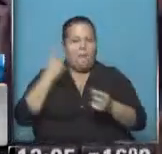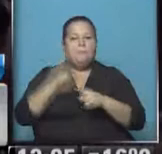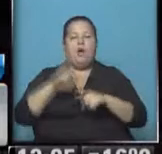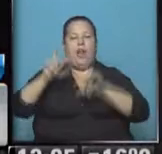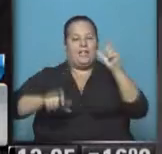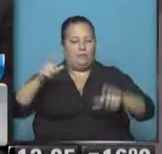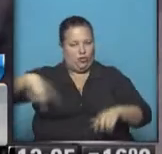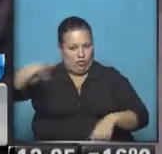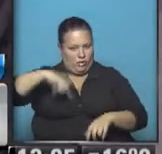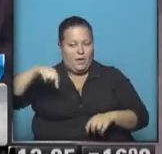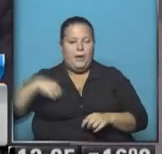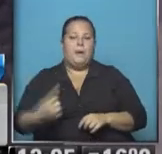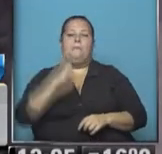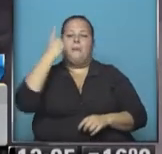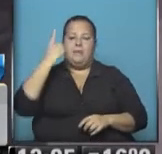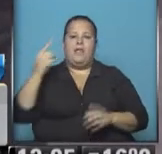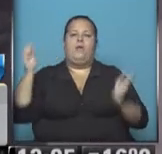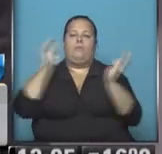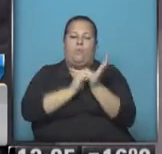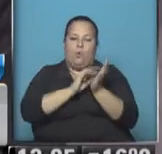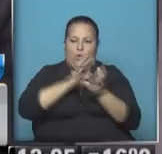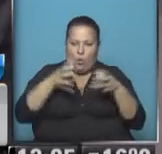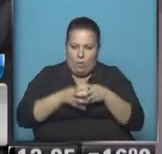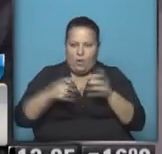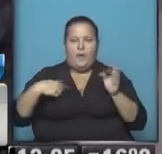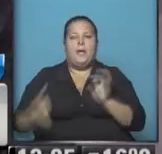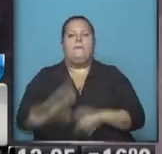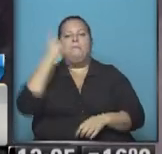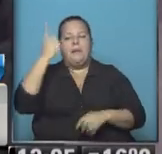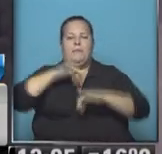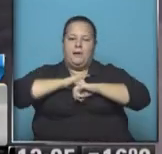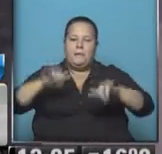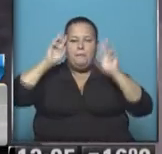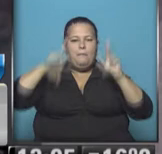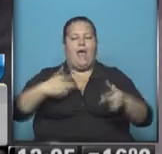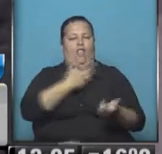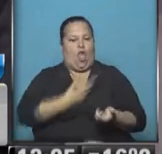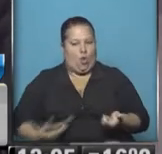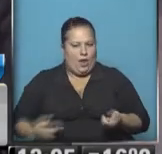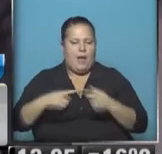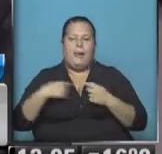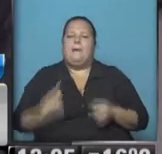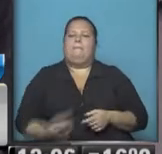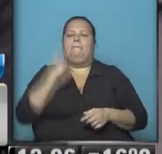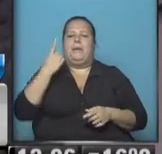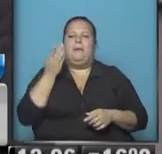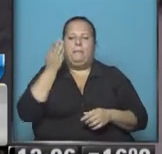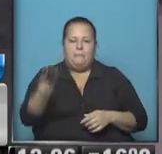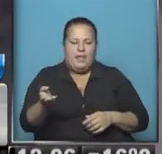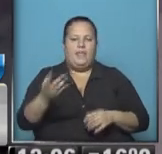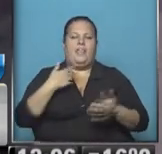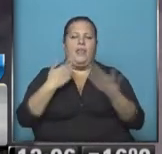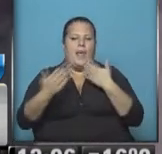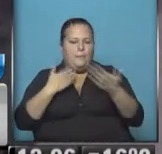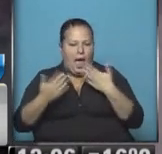ciudadano. Fuimos los primeros en inscribir el frente, fuimos los primeros en lanzar un plan de gobierno, fuimos los primeros en pedir todo el tiempo